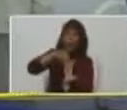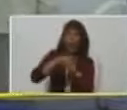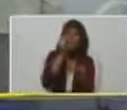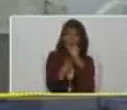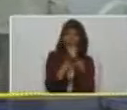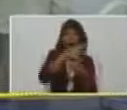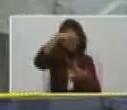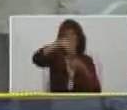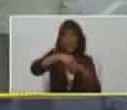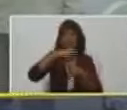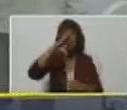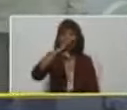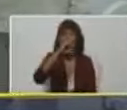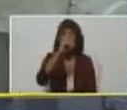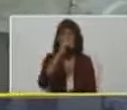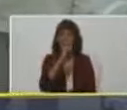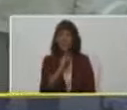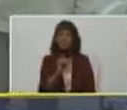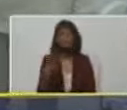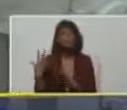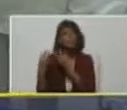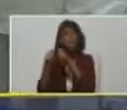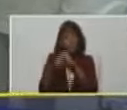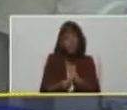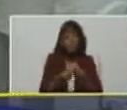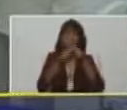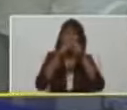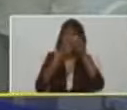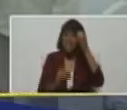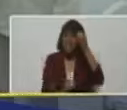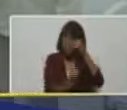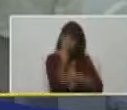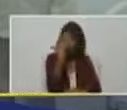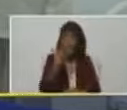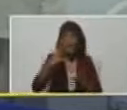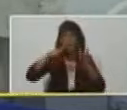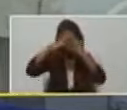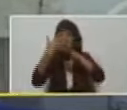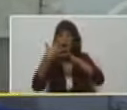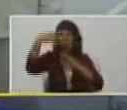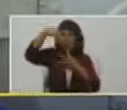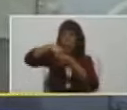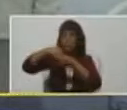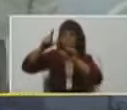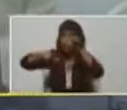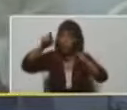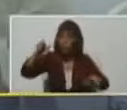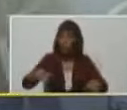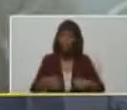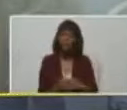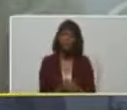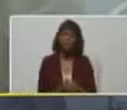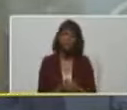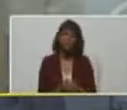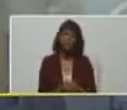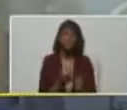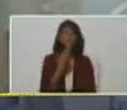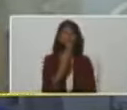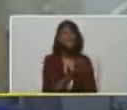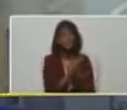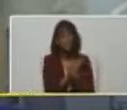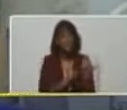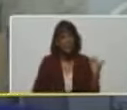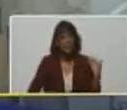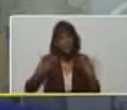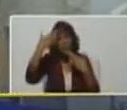nosotros, acompañándonos siempre desde que nació Barrio Adentro. Hola, presidente,